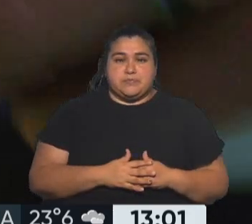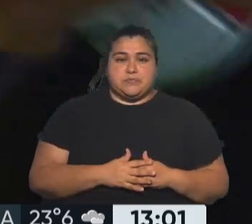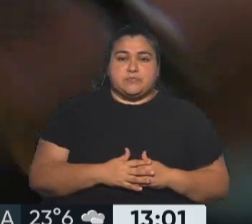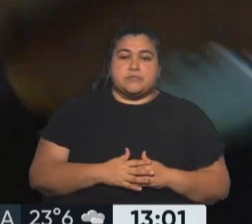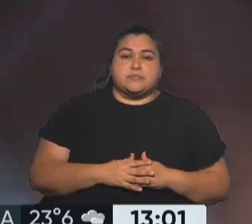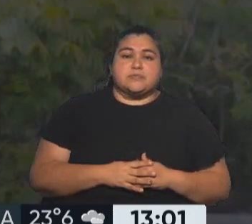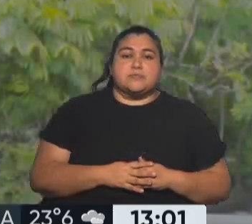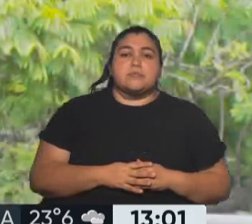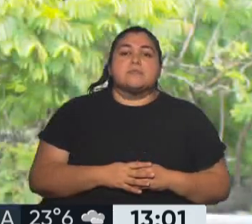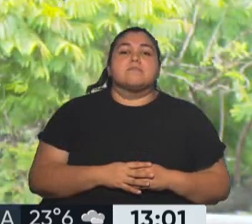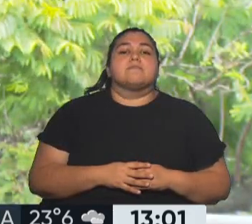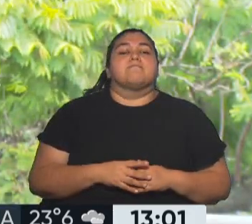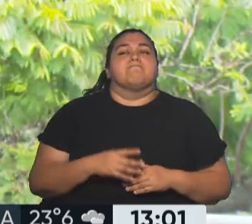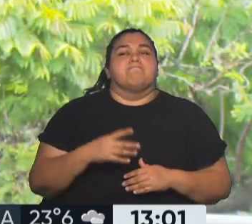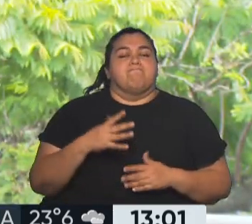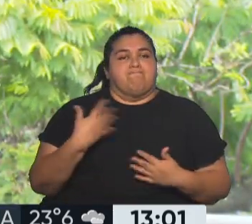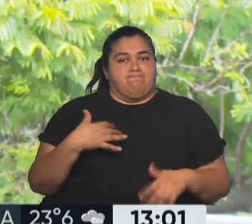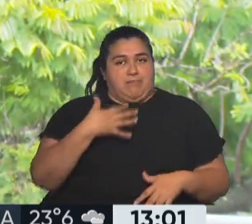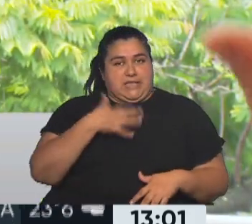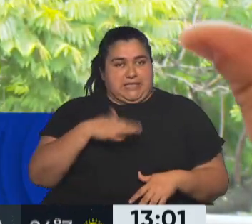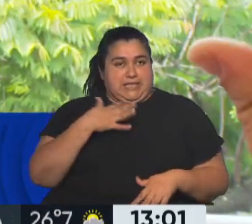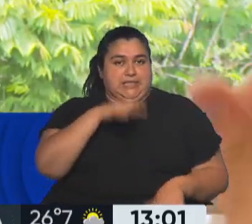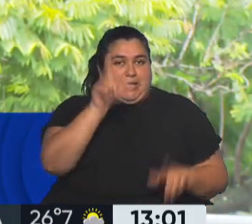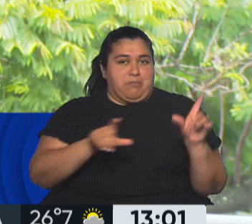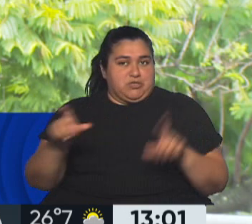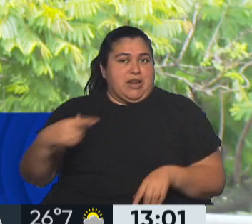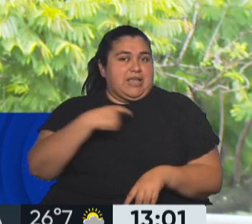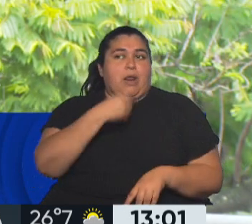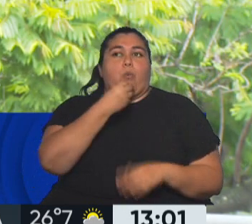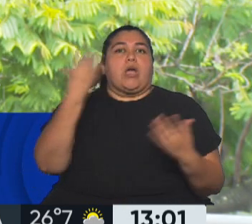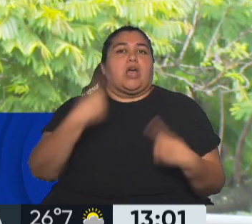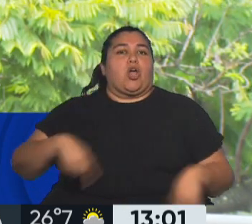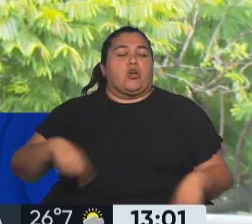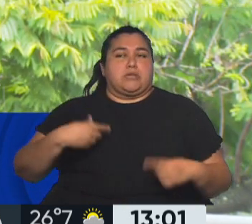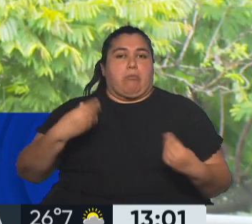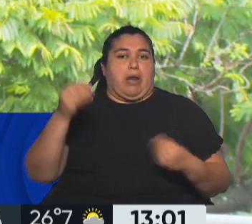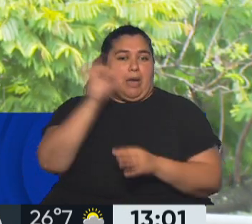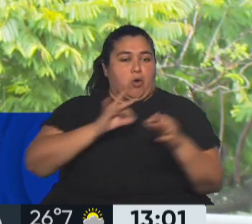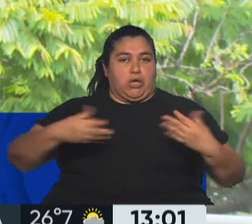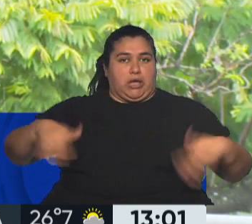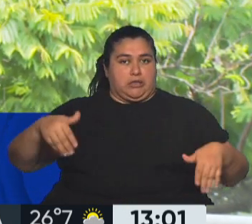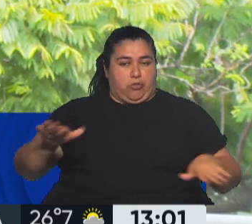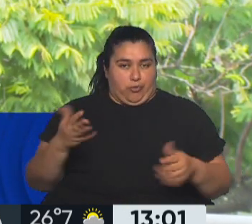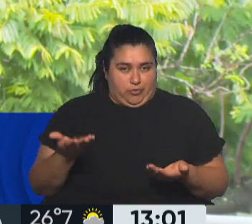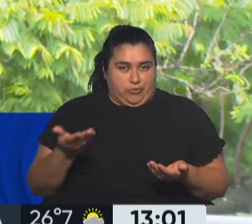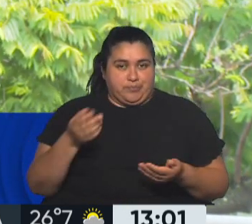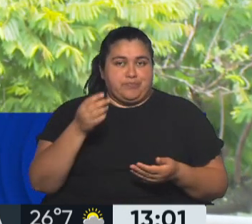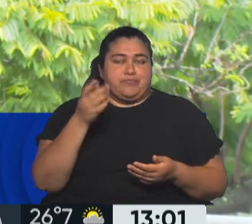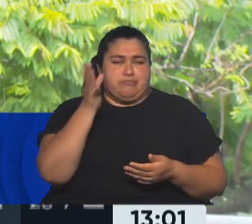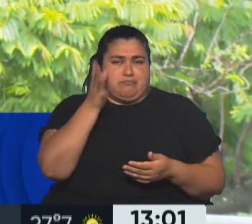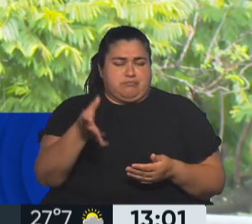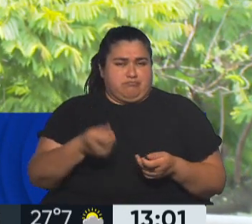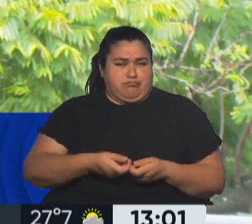es entendible que la gente quiera usar eh cualquier cosa para repeler eh la cantidad de mosquitos que hay